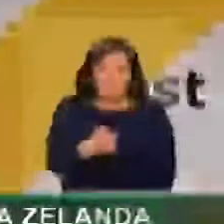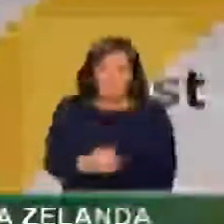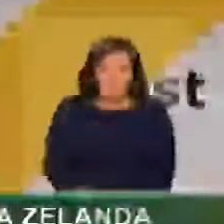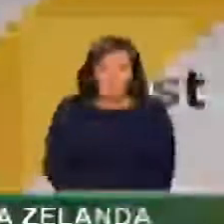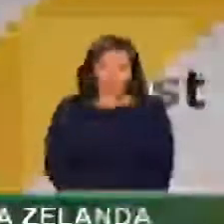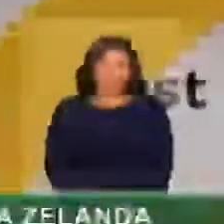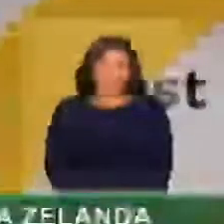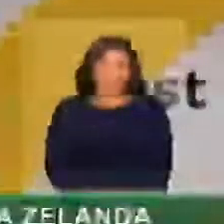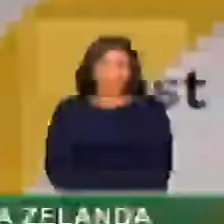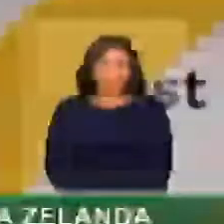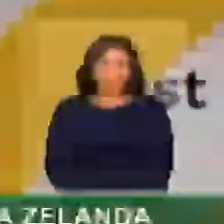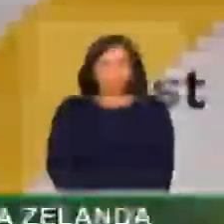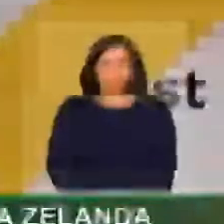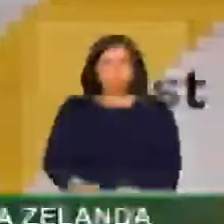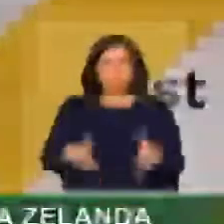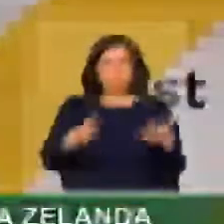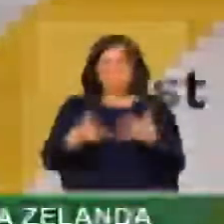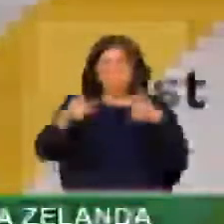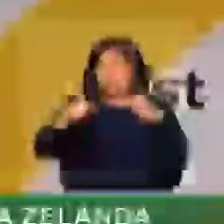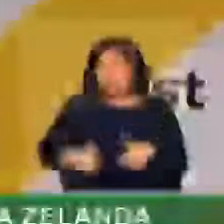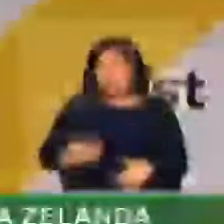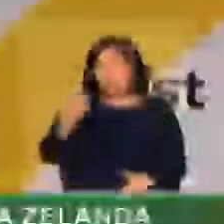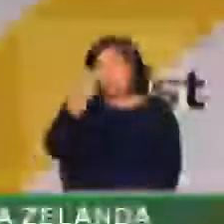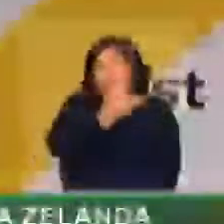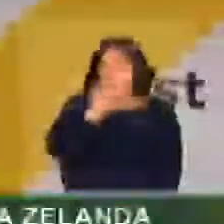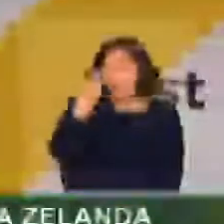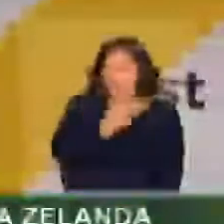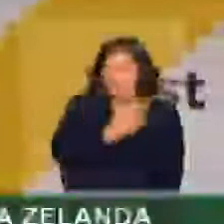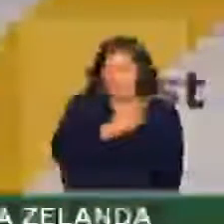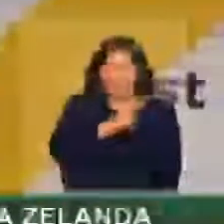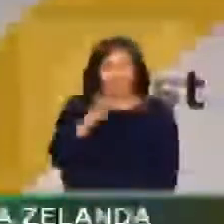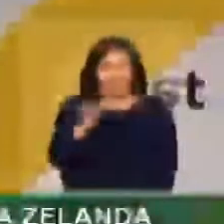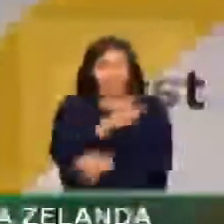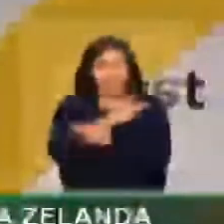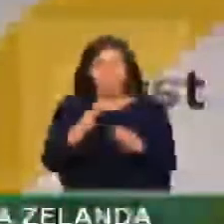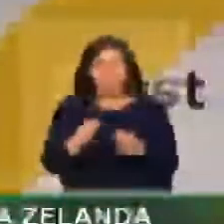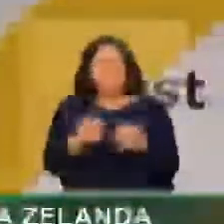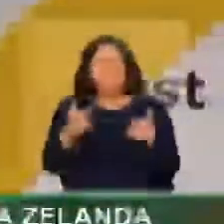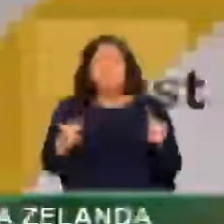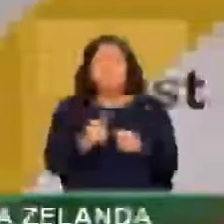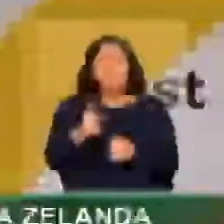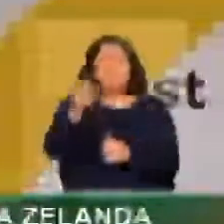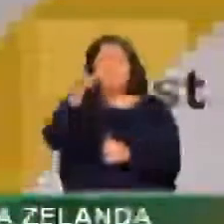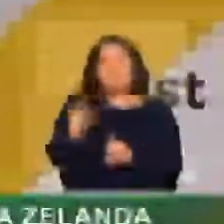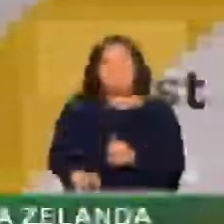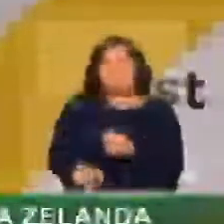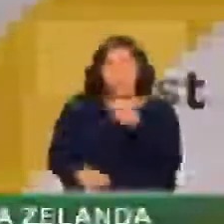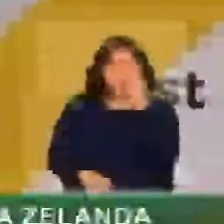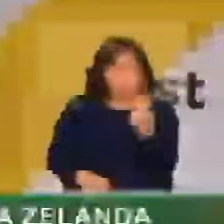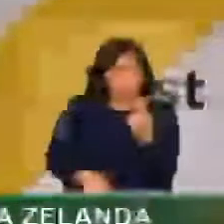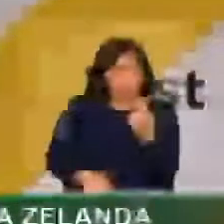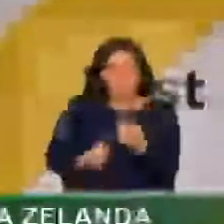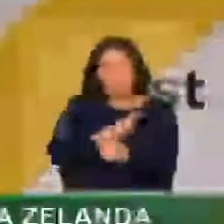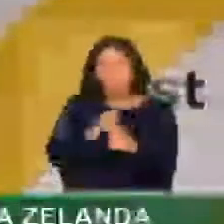was despicable. Lo que sucedió hoy fue despreciable, odioso e incorrecto. Lo llevó a cabo un individuo, no una fe, no